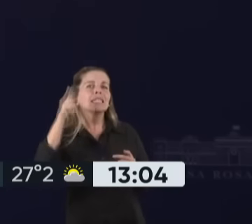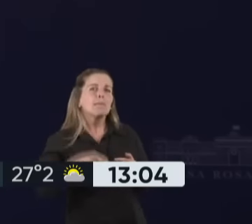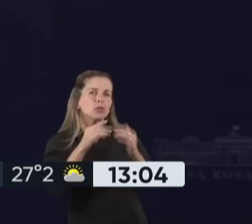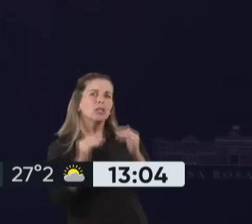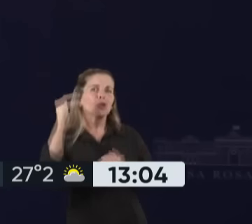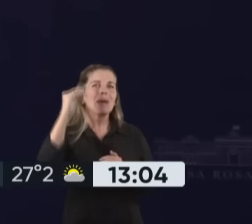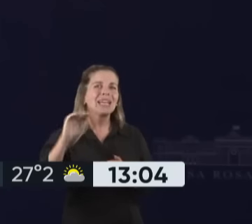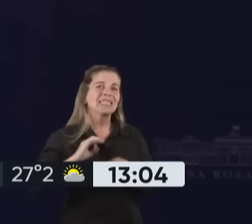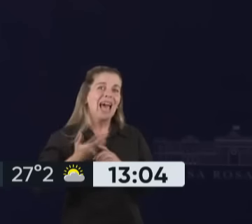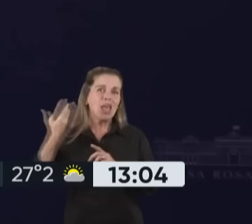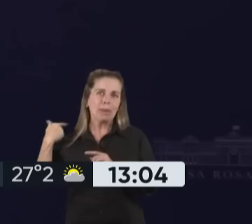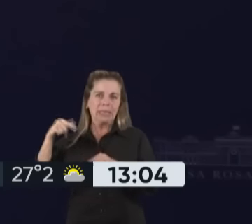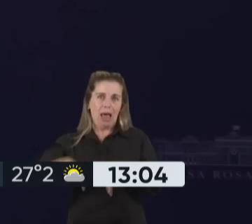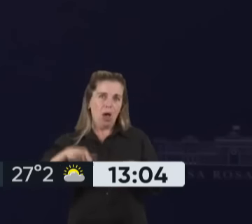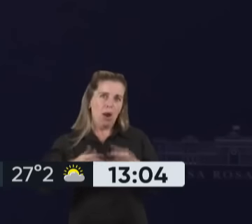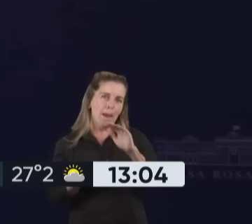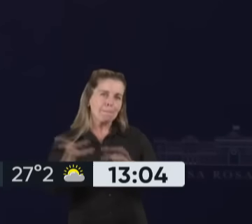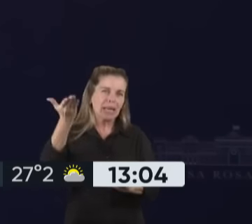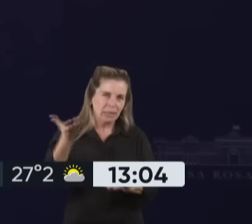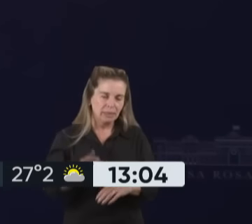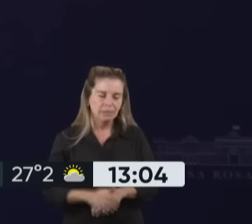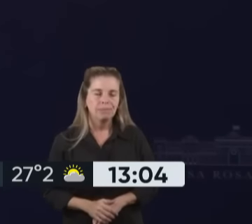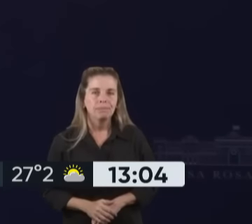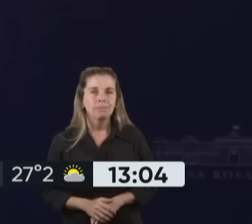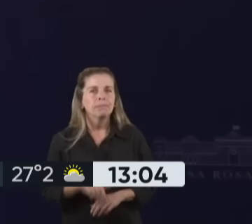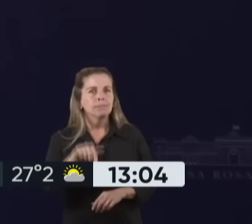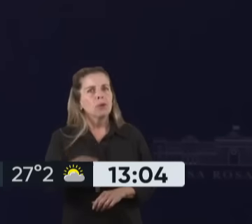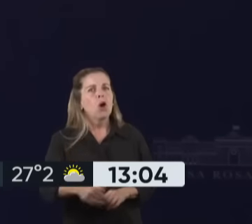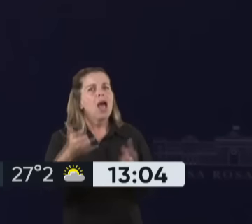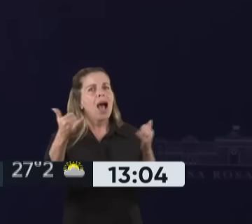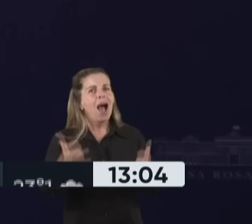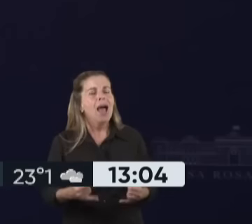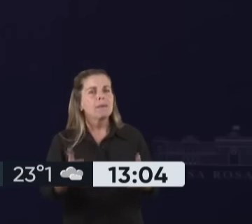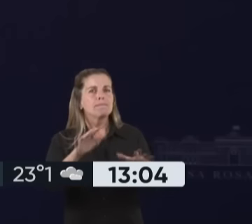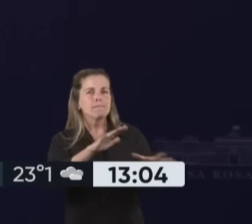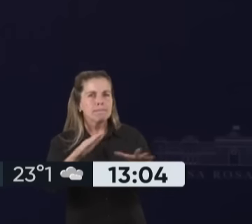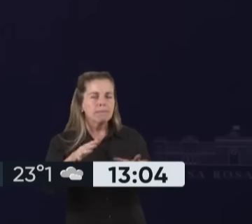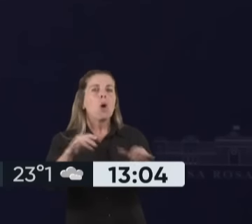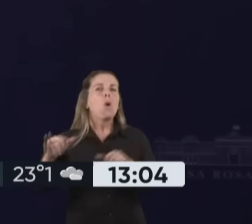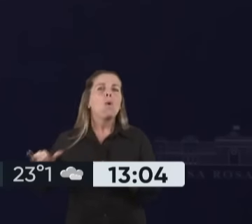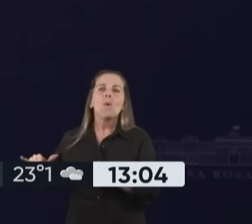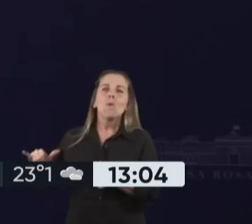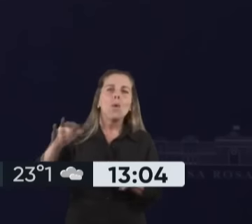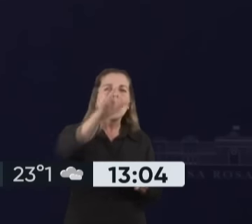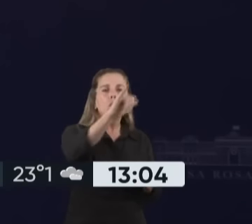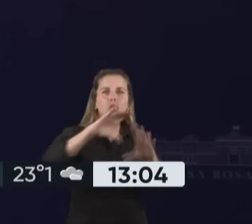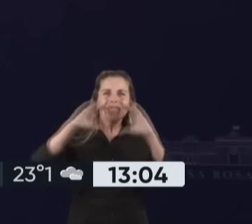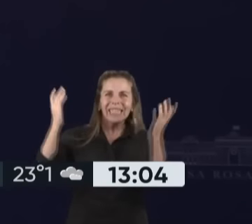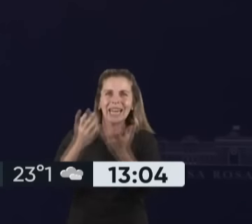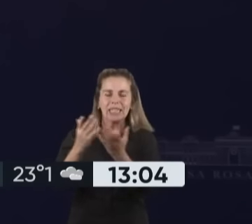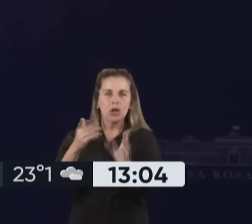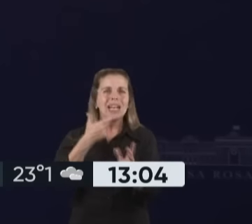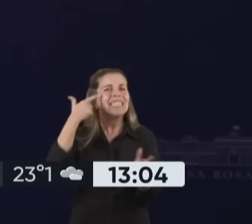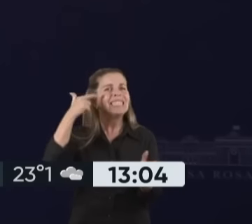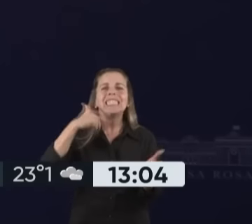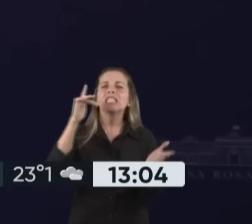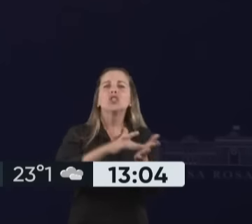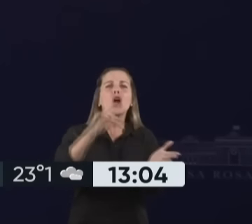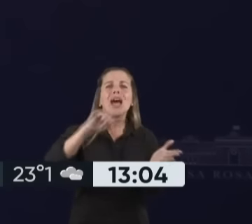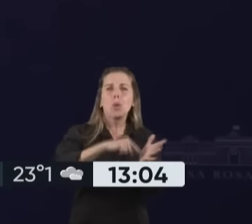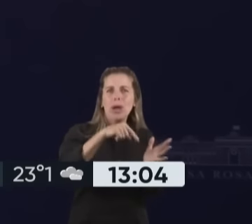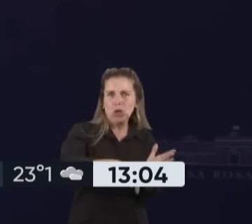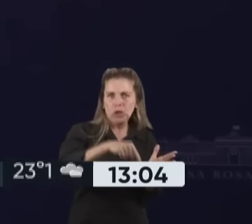del año anterior, del 2024. Hoy existen 30 vuelos internacionales directos sin pasar por Buenos Aires,